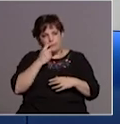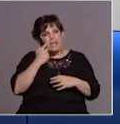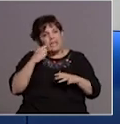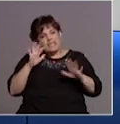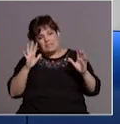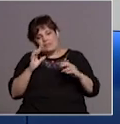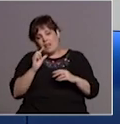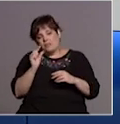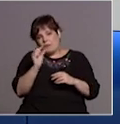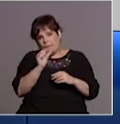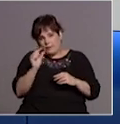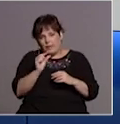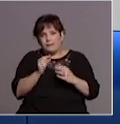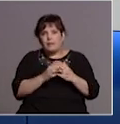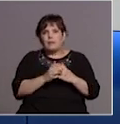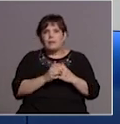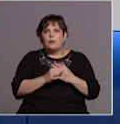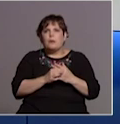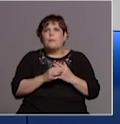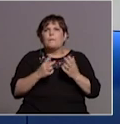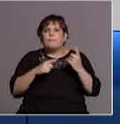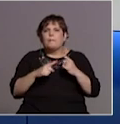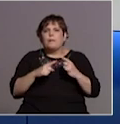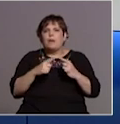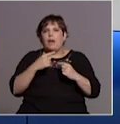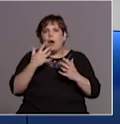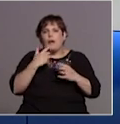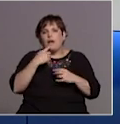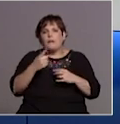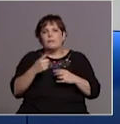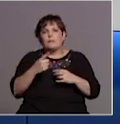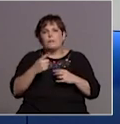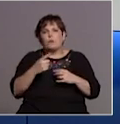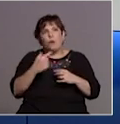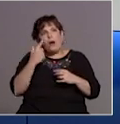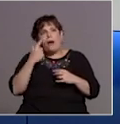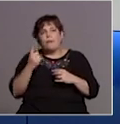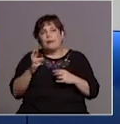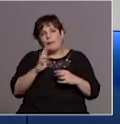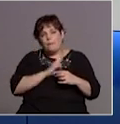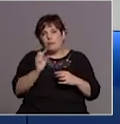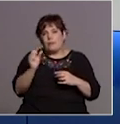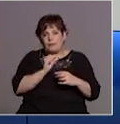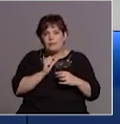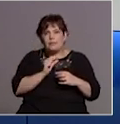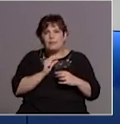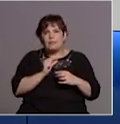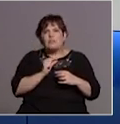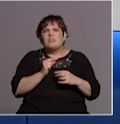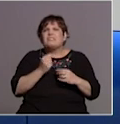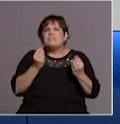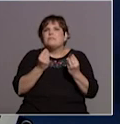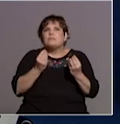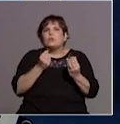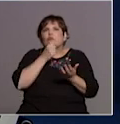quizá la más breve porque hablamos mucho en los últimos minutos del reino unido es la que viene a continuación o la que espero que tenga una respuesta más sintética que